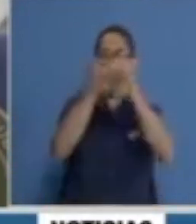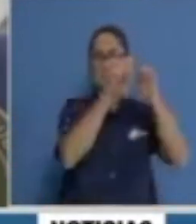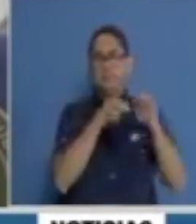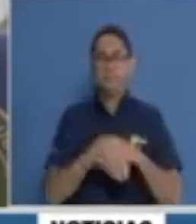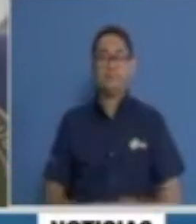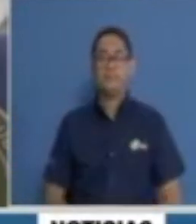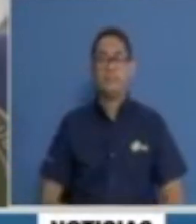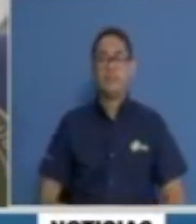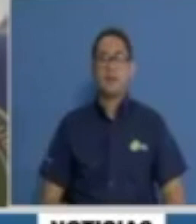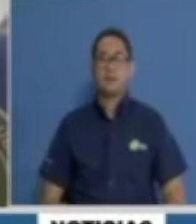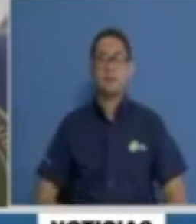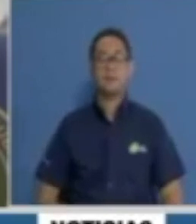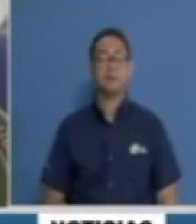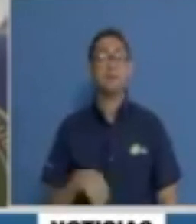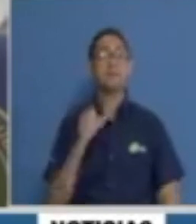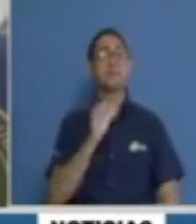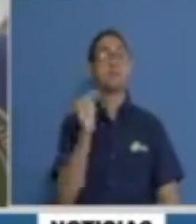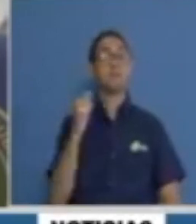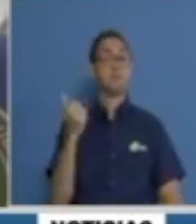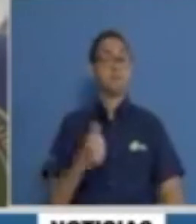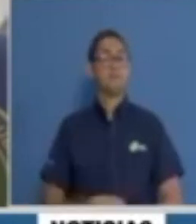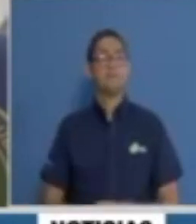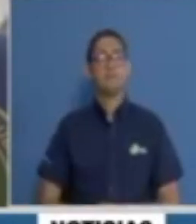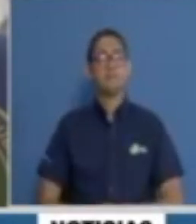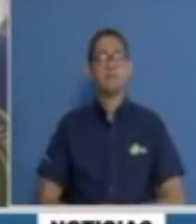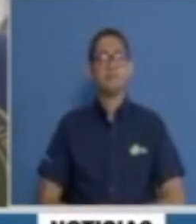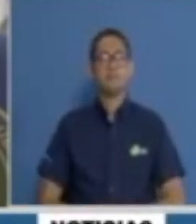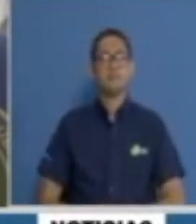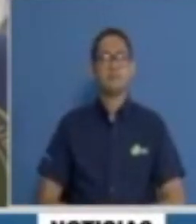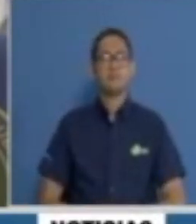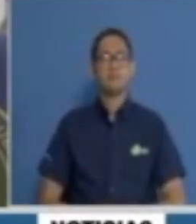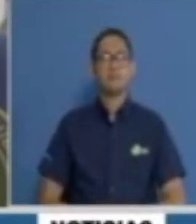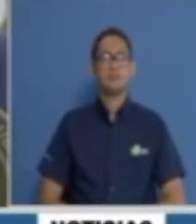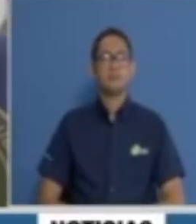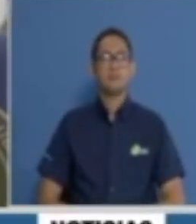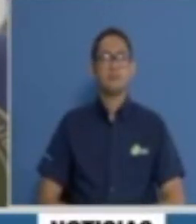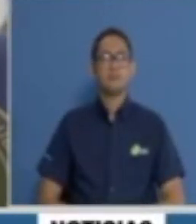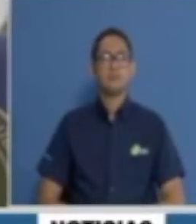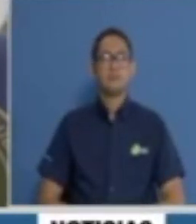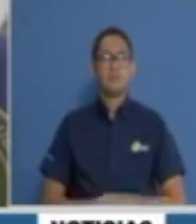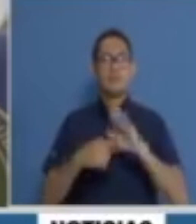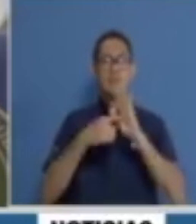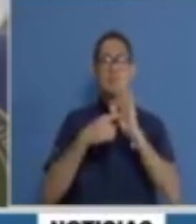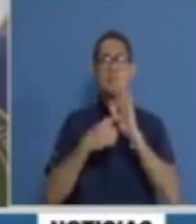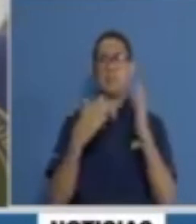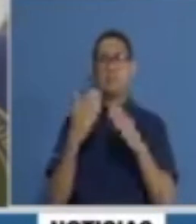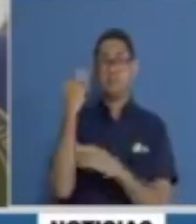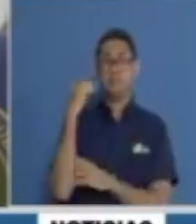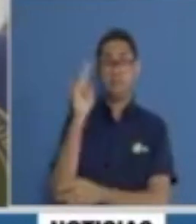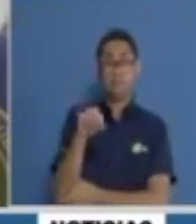vamos a observar lo que ha sido el cambio versus la semana anterior, es decir, lo que reportamos el pasado martes,